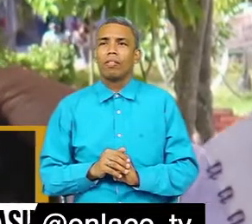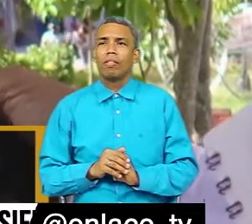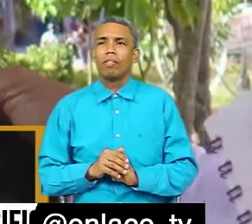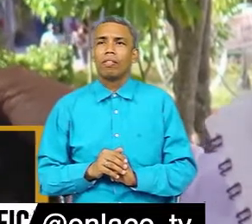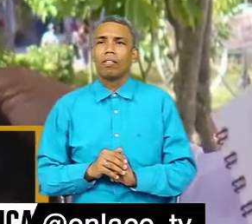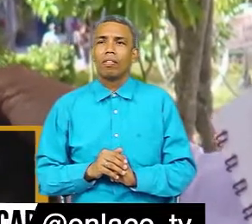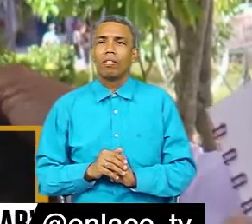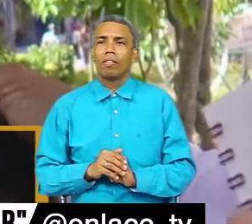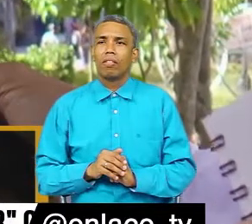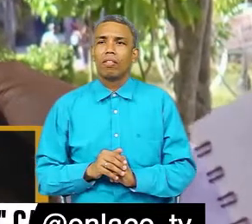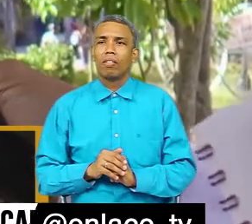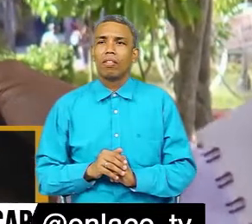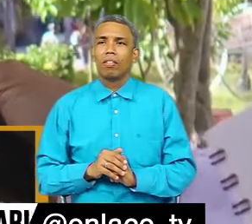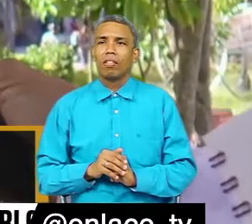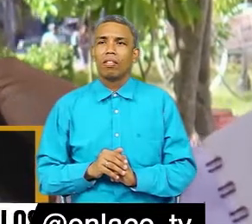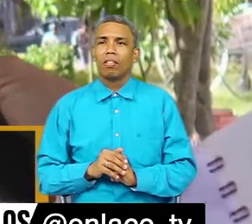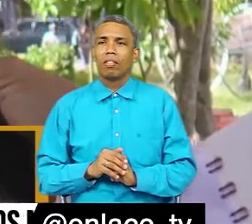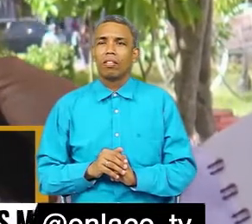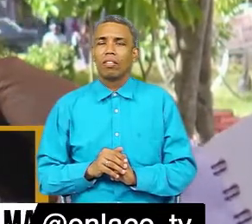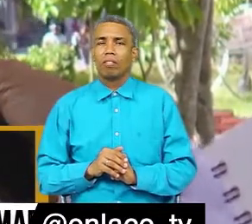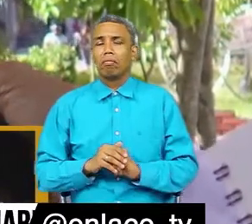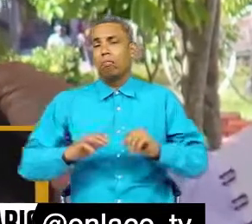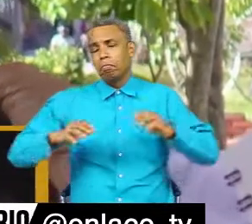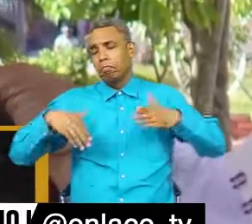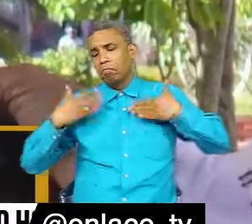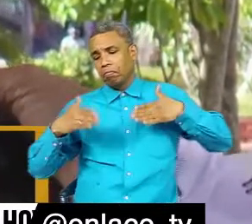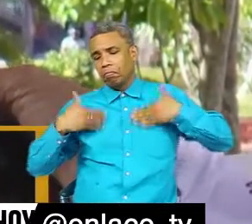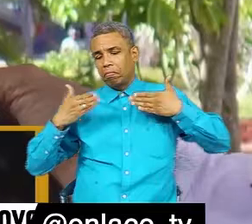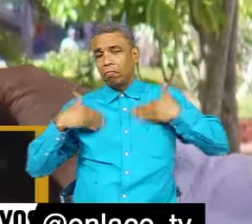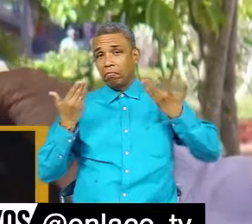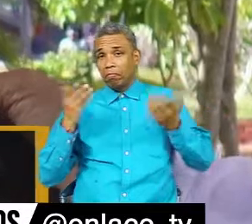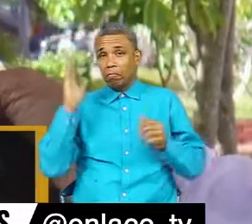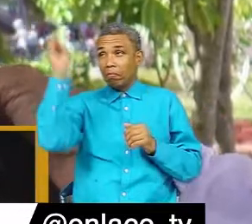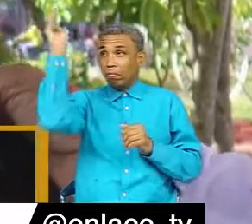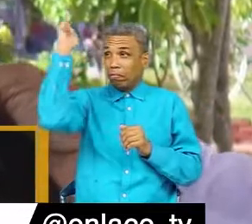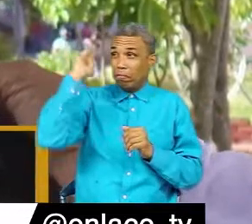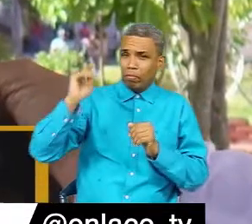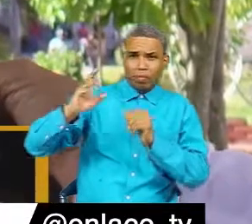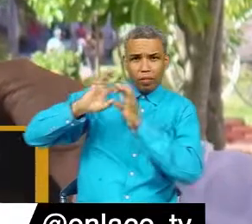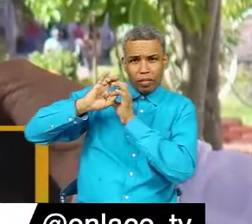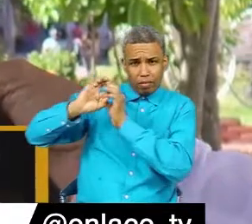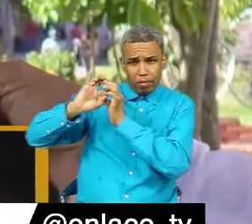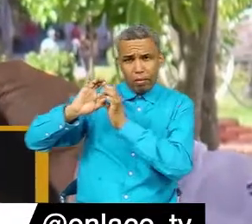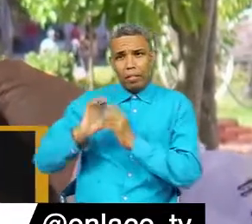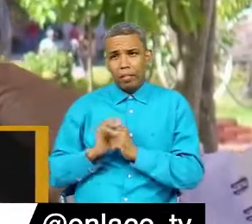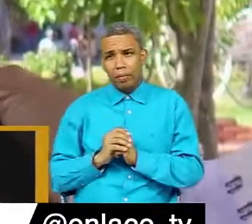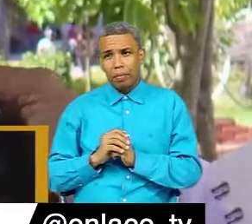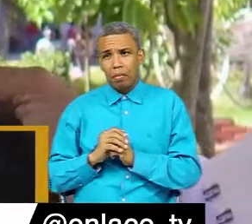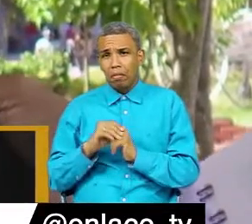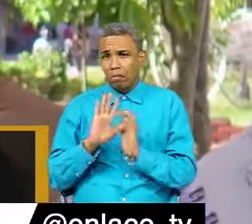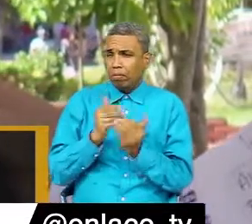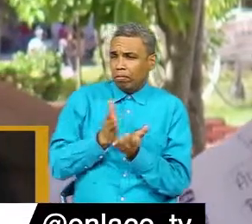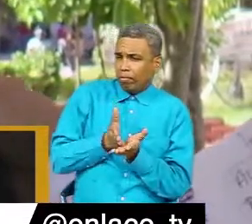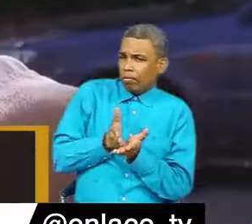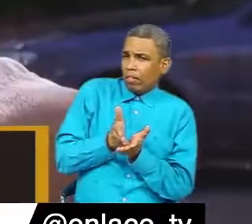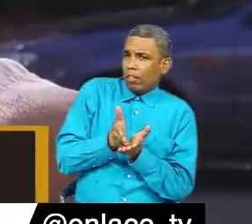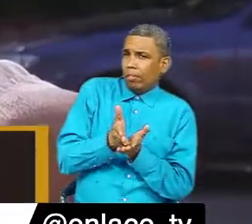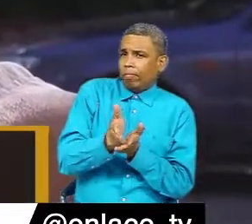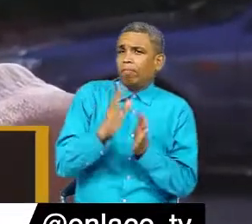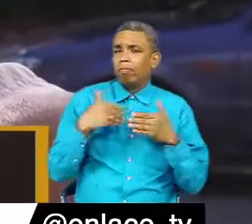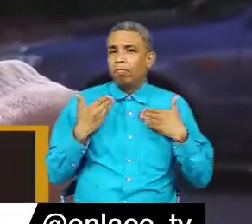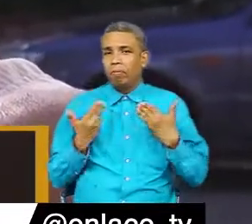estos momentos de gloria, digamos así, porque estamos con Dios y estamos bendecidos. Estamos contentos, Pedrito, y ahí estamos muy sabrosos.